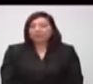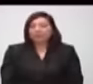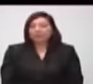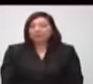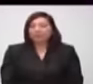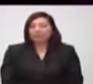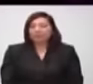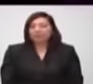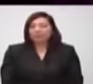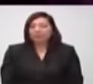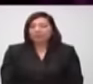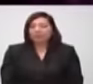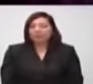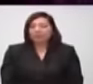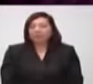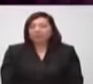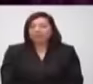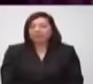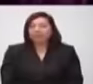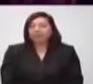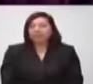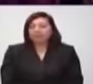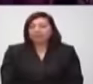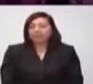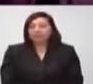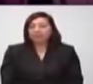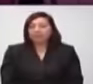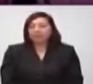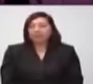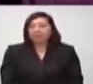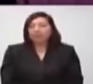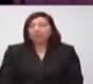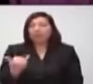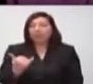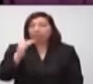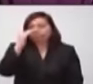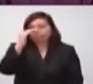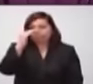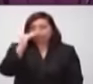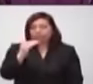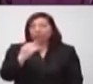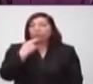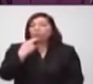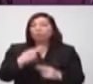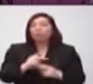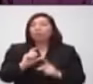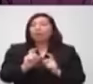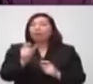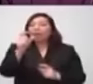Vamos a dar la palabra en orden que se anoten a los congresistas que quieran hacer las consultas